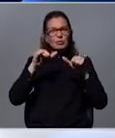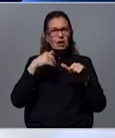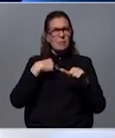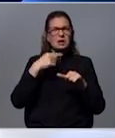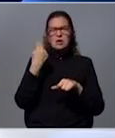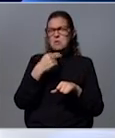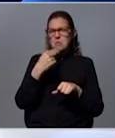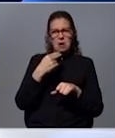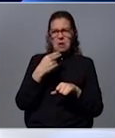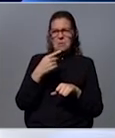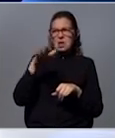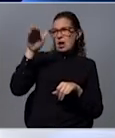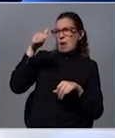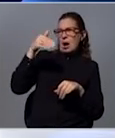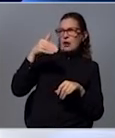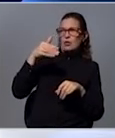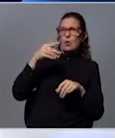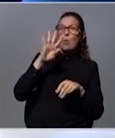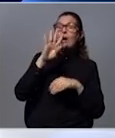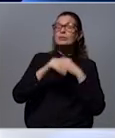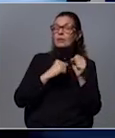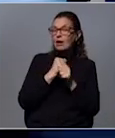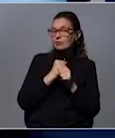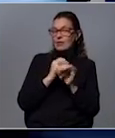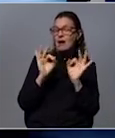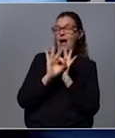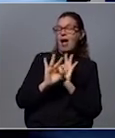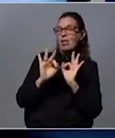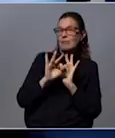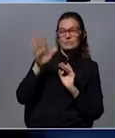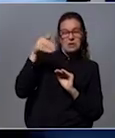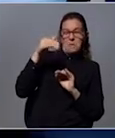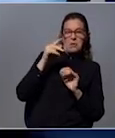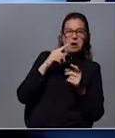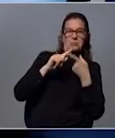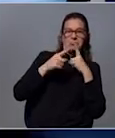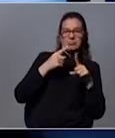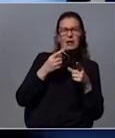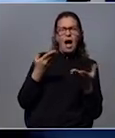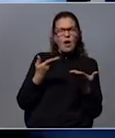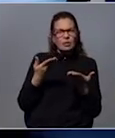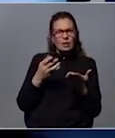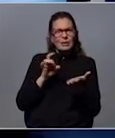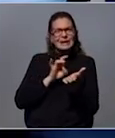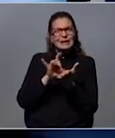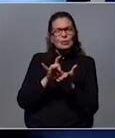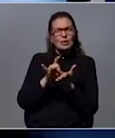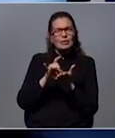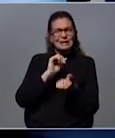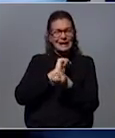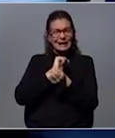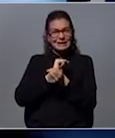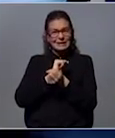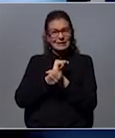interpelaron cuatro años sin ninguna interpelación entonces ahora cuál es la situación de las cárceles hay